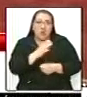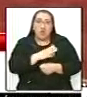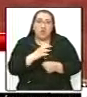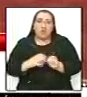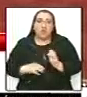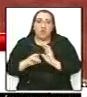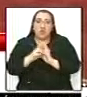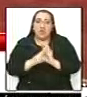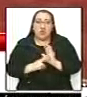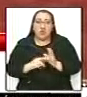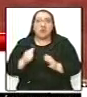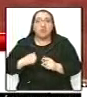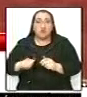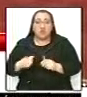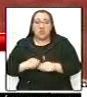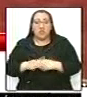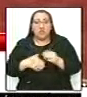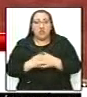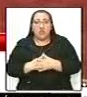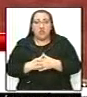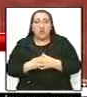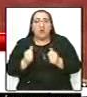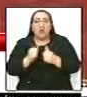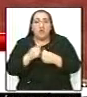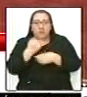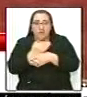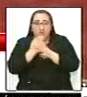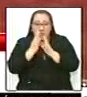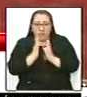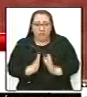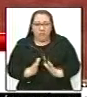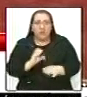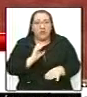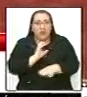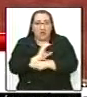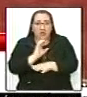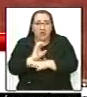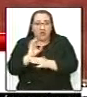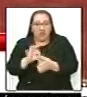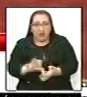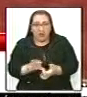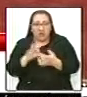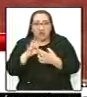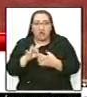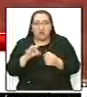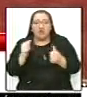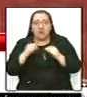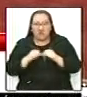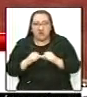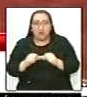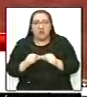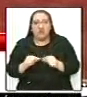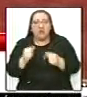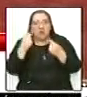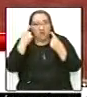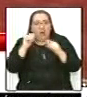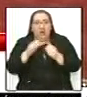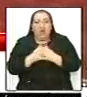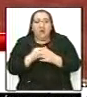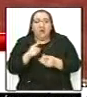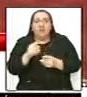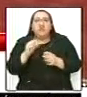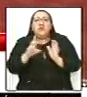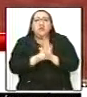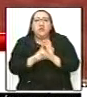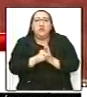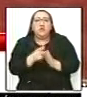regionales y locales, además de adoptar mecanismos de formación, capacitación y especialización permanente, de conformidad con sus leyes